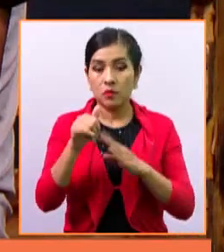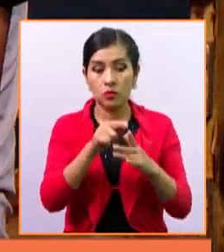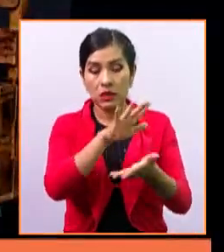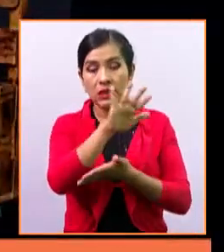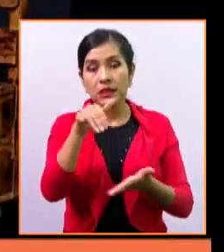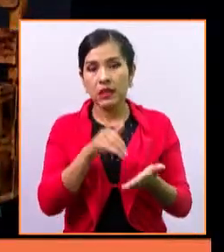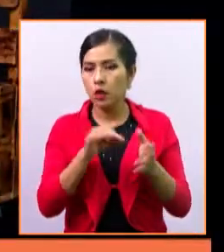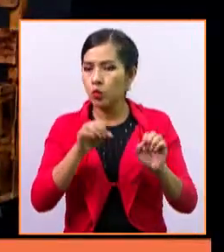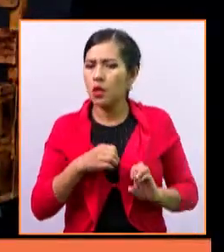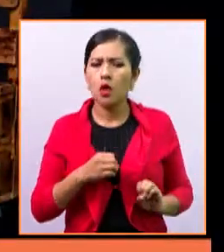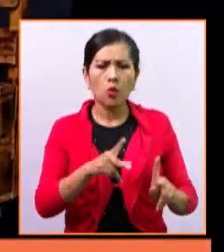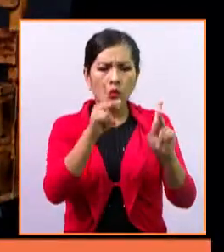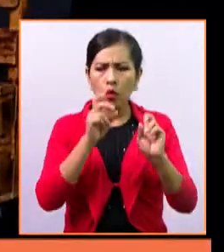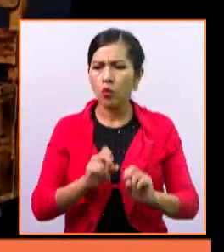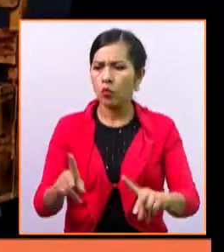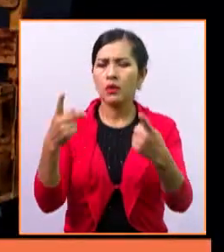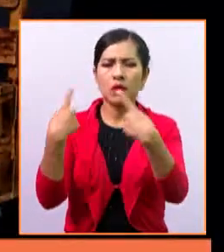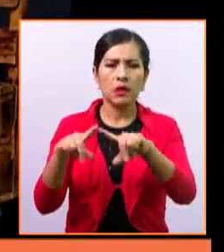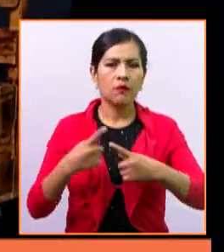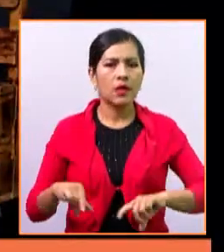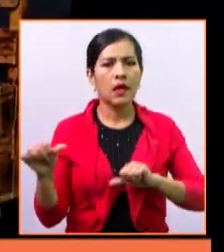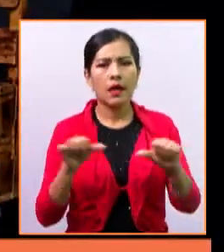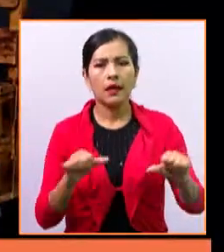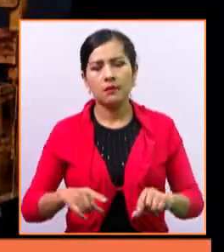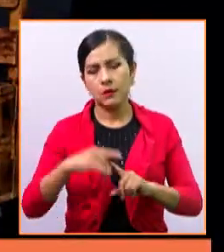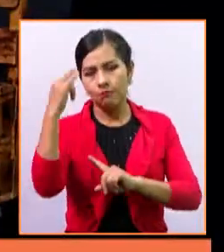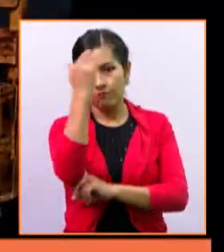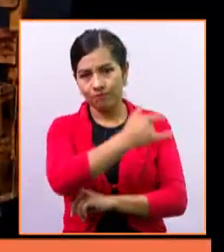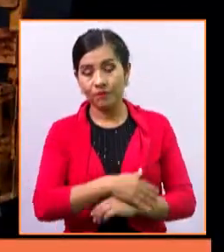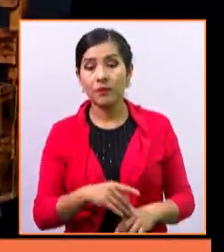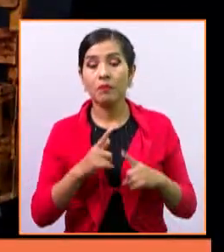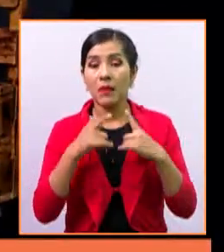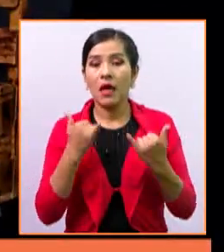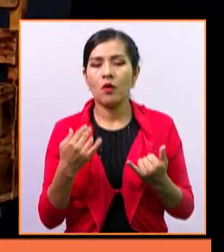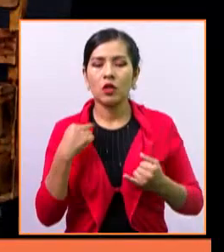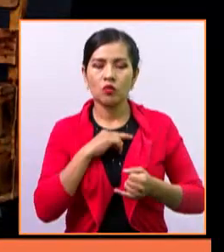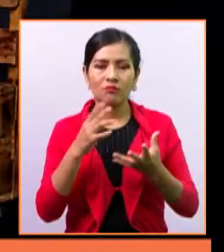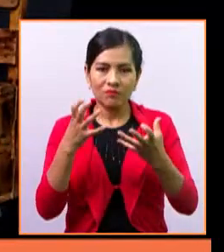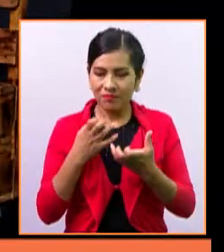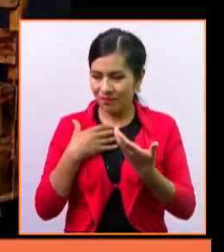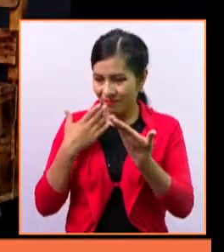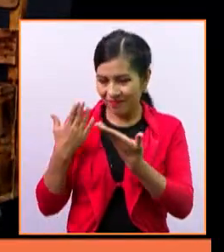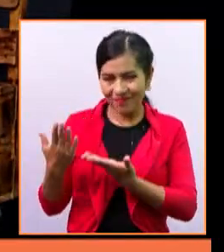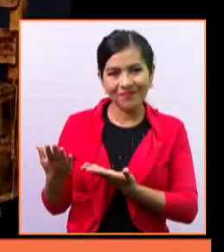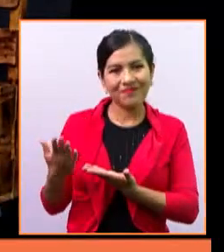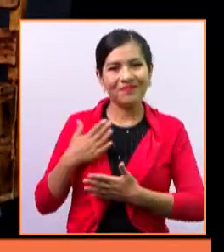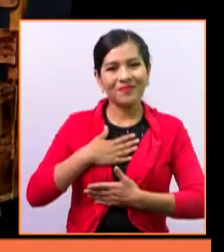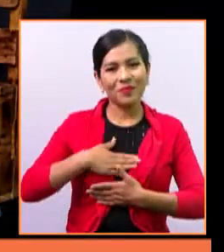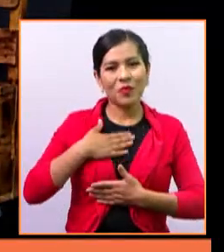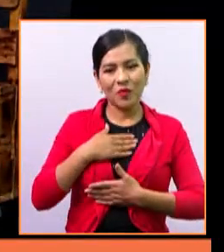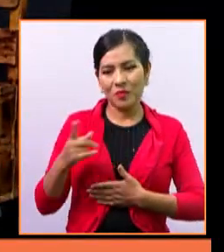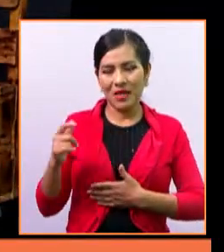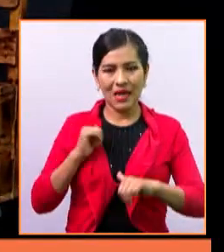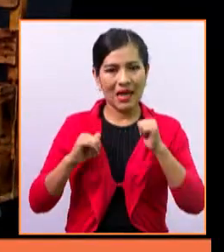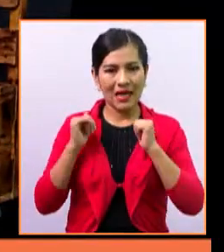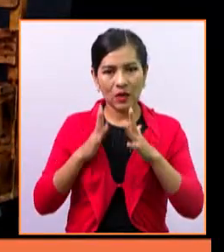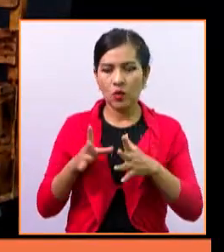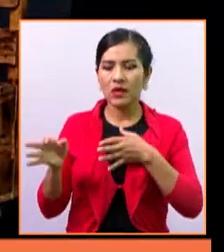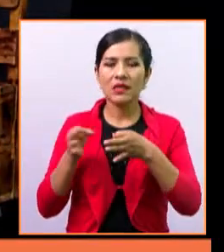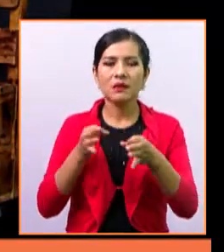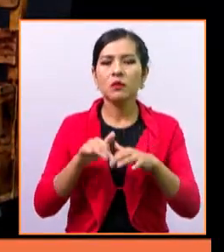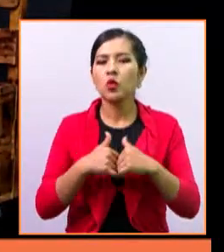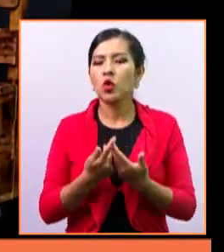podemos generar ese tipo de actividades desde la Ciudad del Alto. Yo quisiera que acá nuestro gran actor nos pueda hablar sobre el papel que